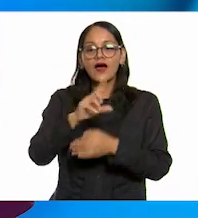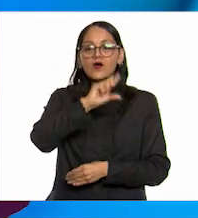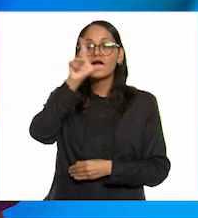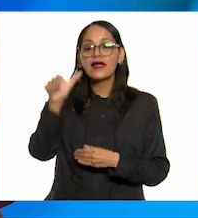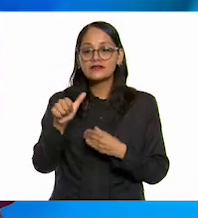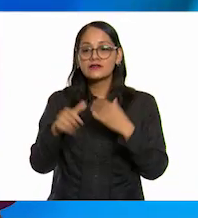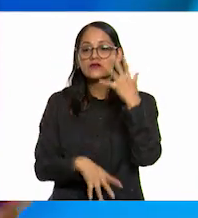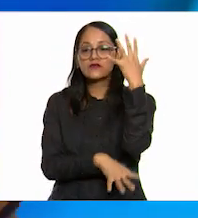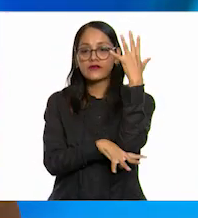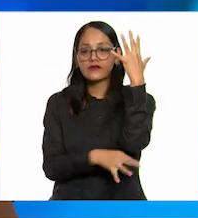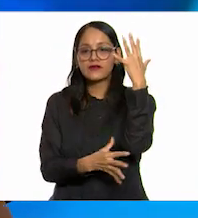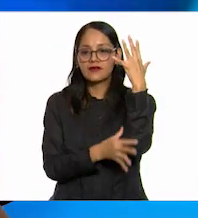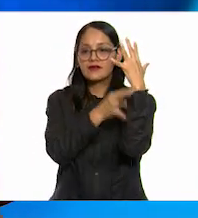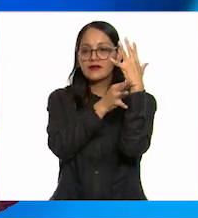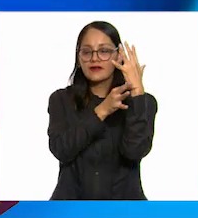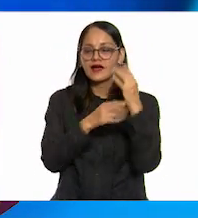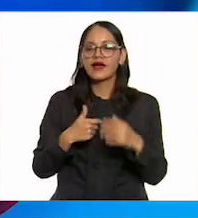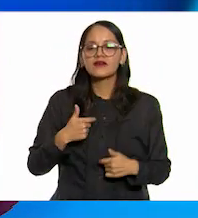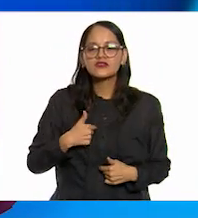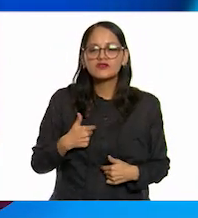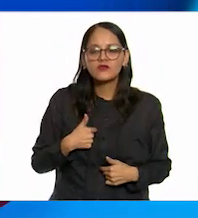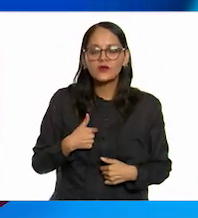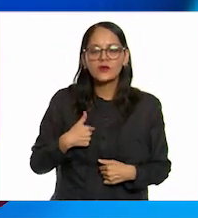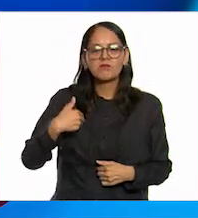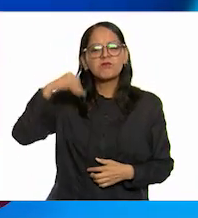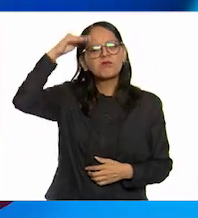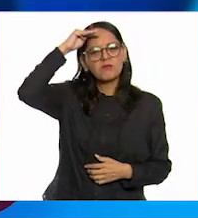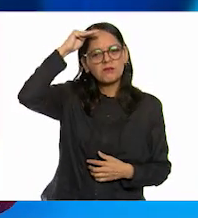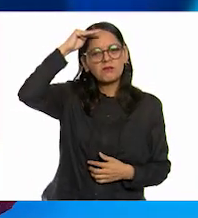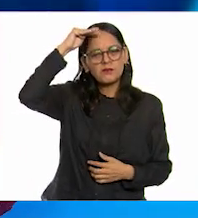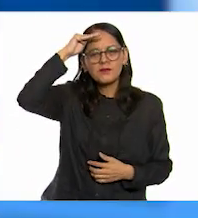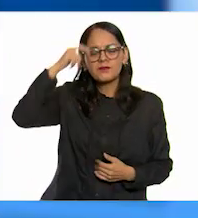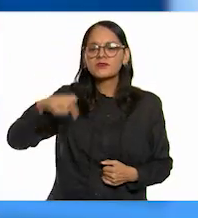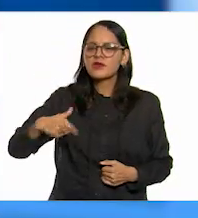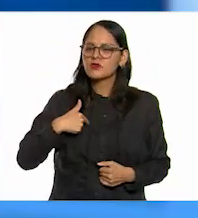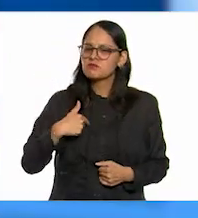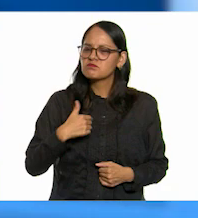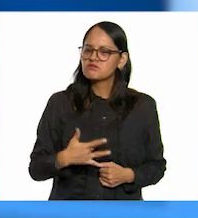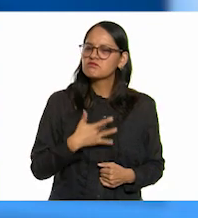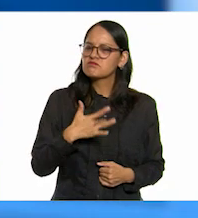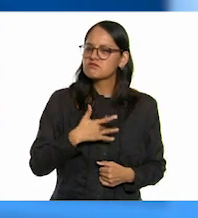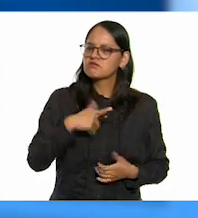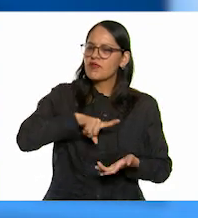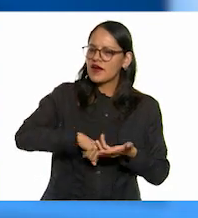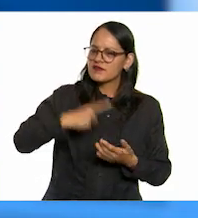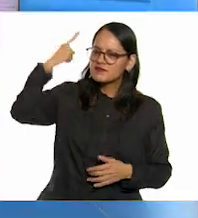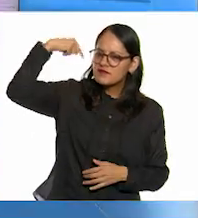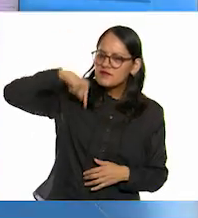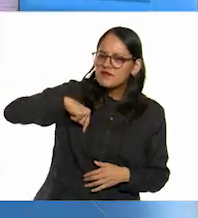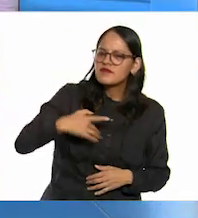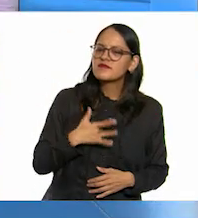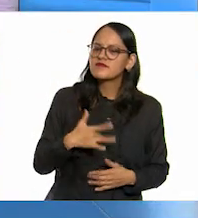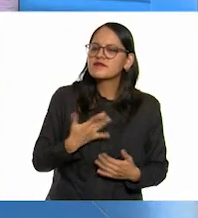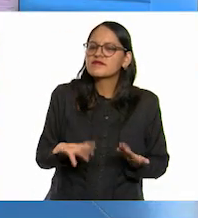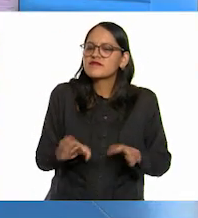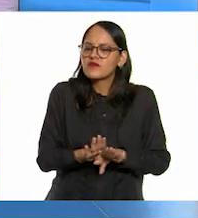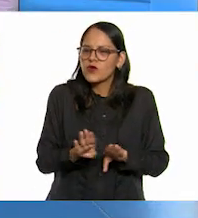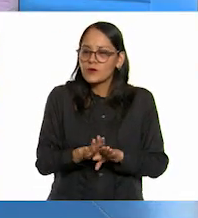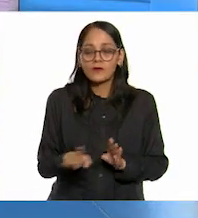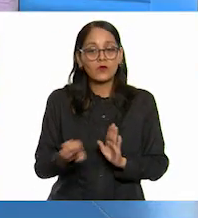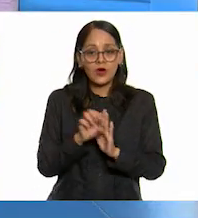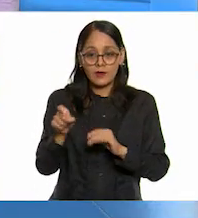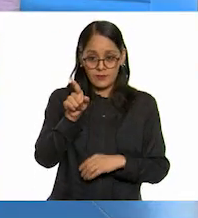es darte cuenta de lo que piensas y las emociones que te provoca el asco. Obviamente,